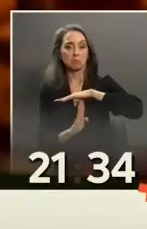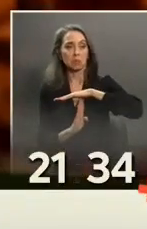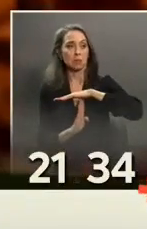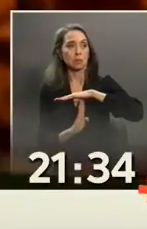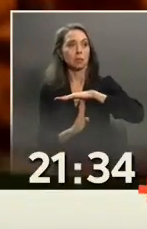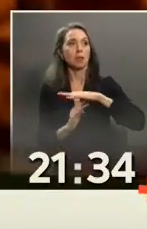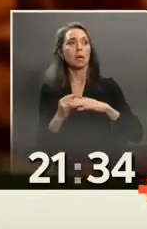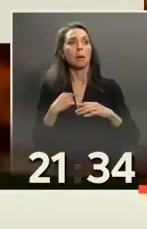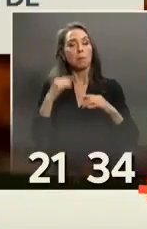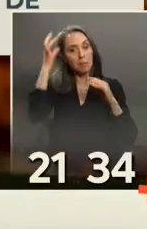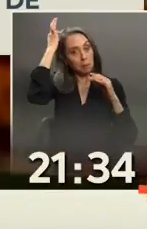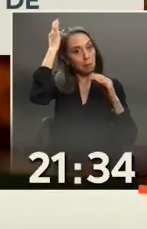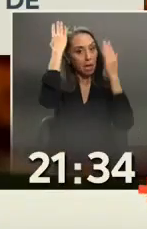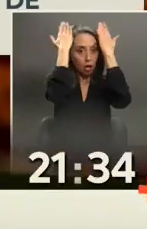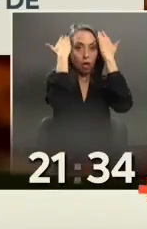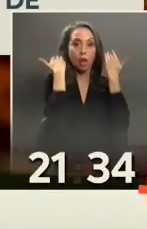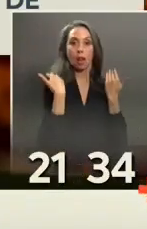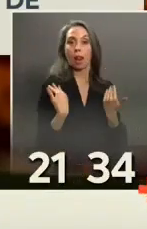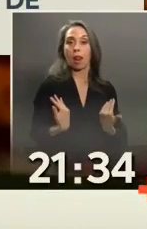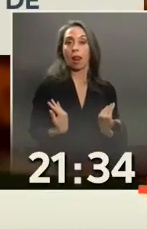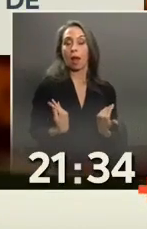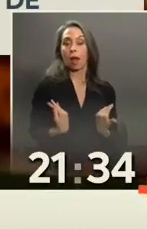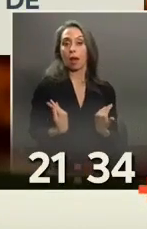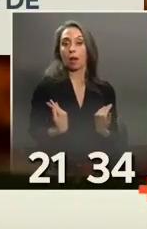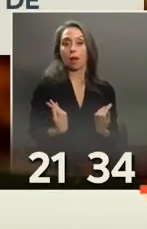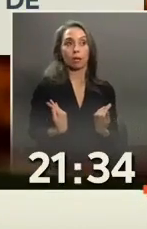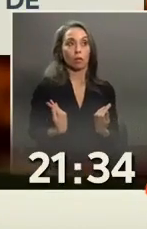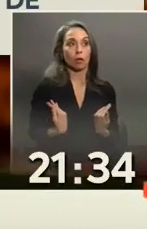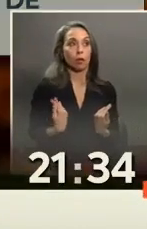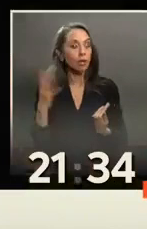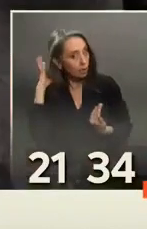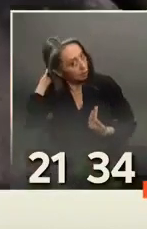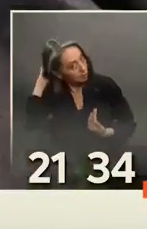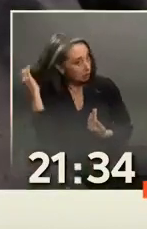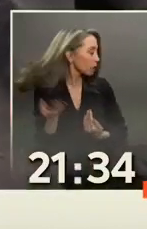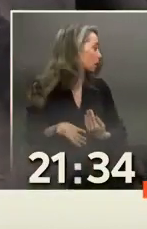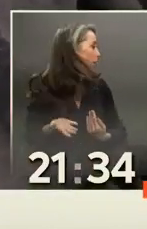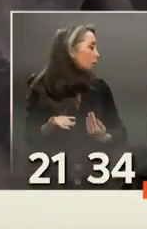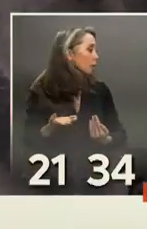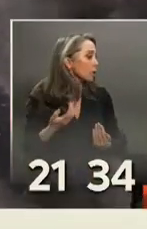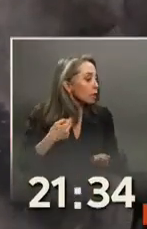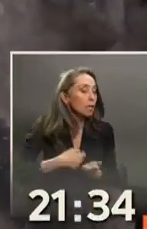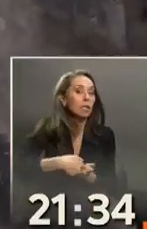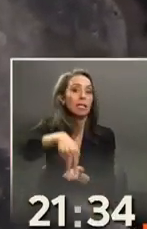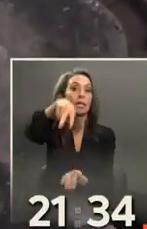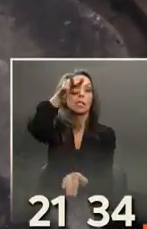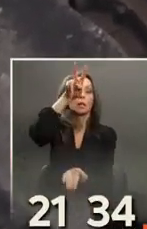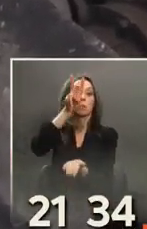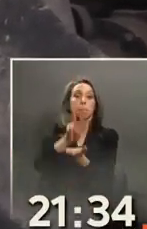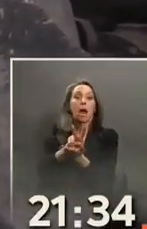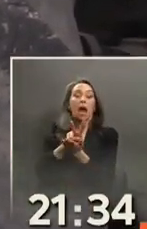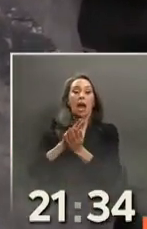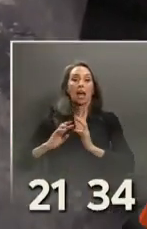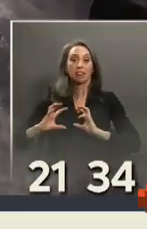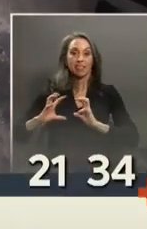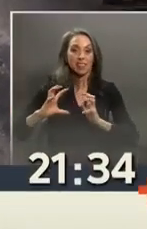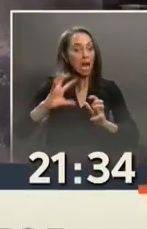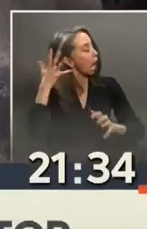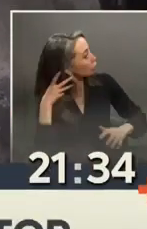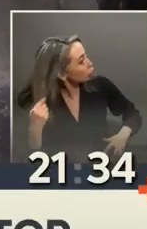mi pelo era largo me golpeó hacia adelante y me resbalo me resbalo y me voy con el tractor